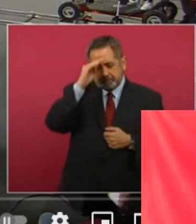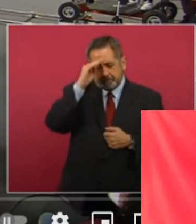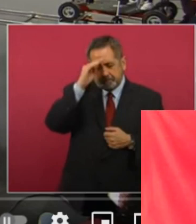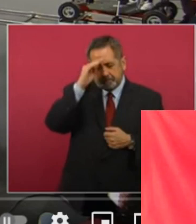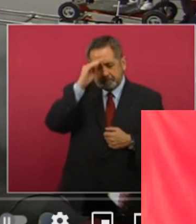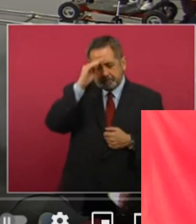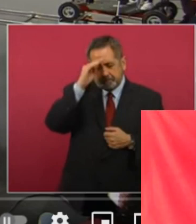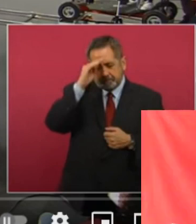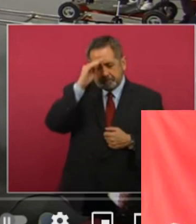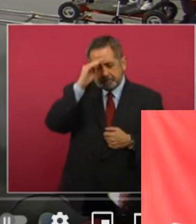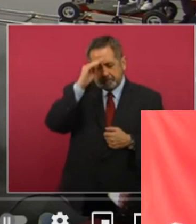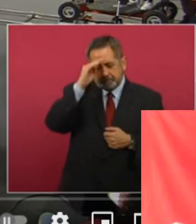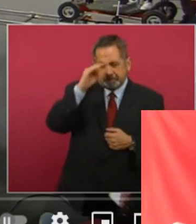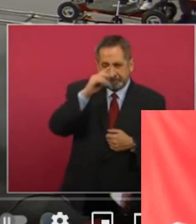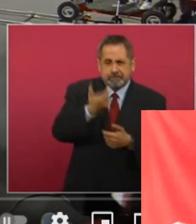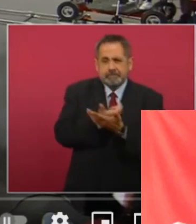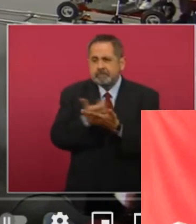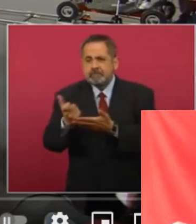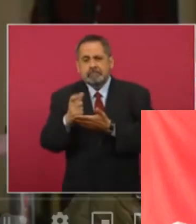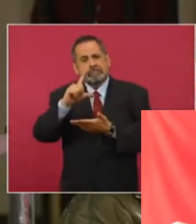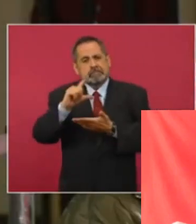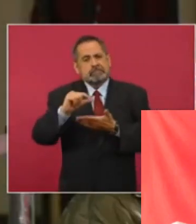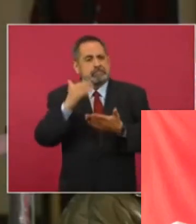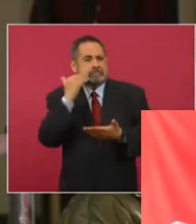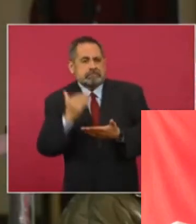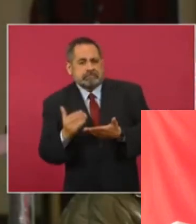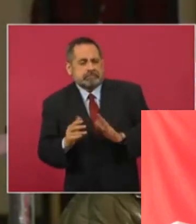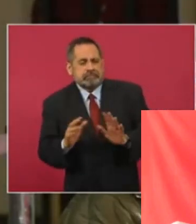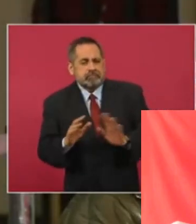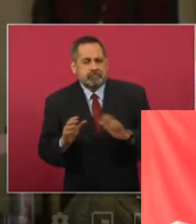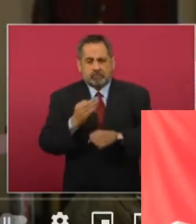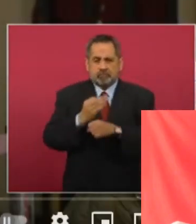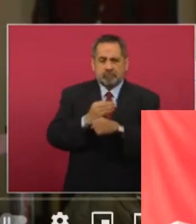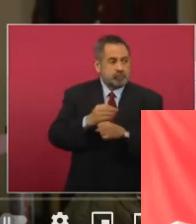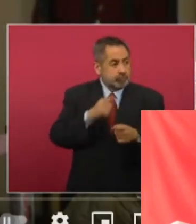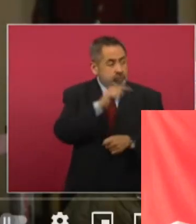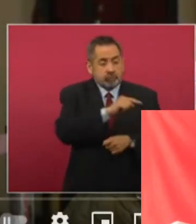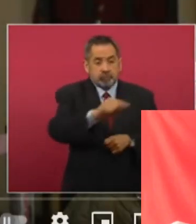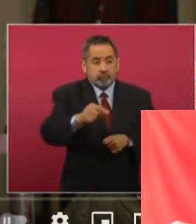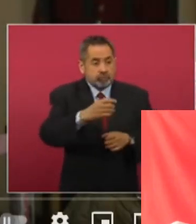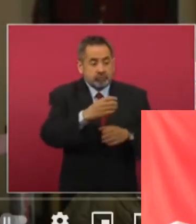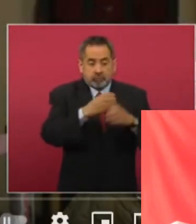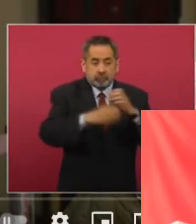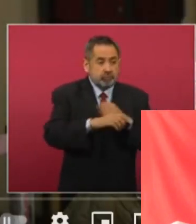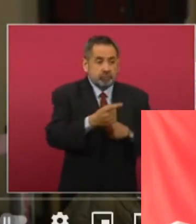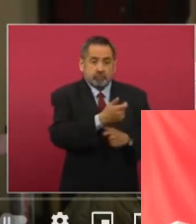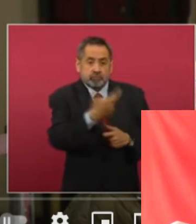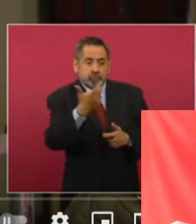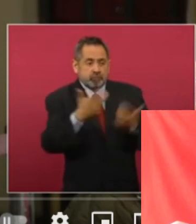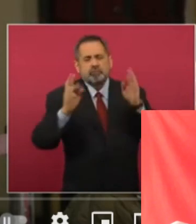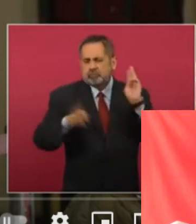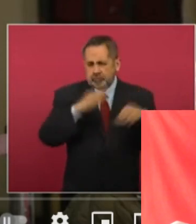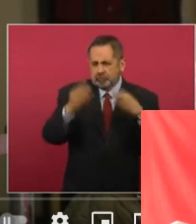obviamente la hizo pedazos. Y que pues no se vea tan reflejada la crisis, que ahorita los precios pues de todos los productos por este fenómeno